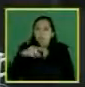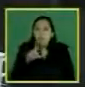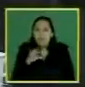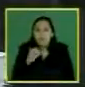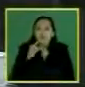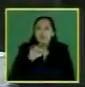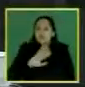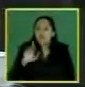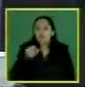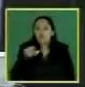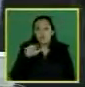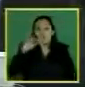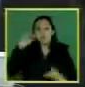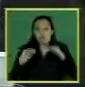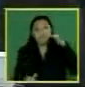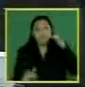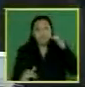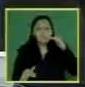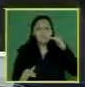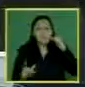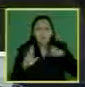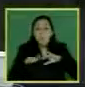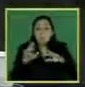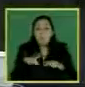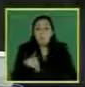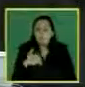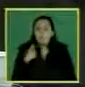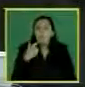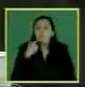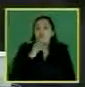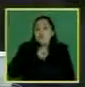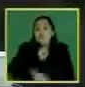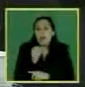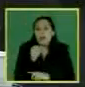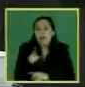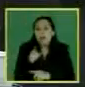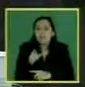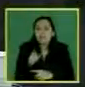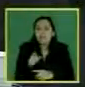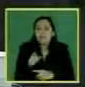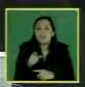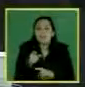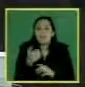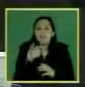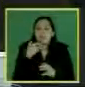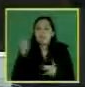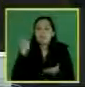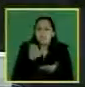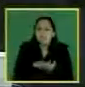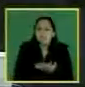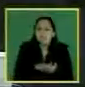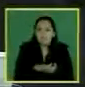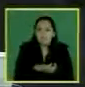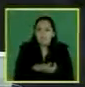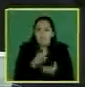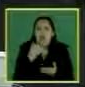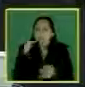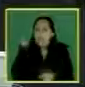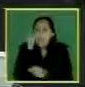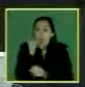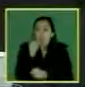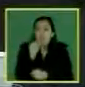eras inferior, y tan inferior eras que te podían sacrificar y te podían convertir en jabón, sacaban la grasa y la convertían en